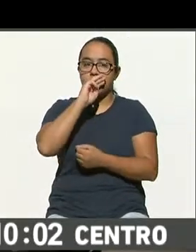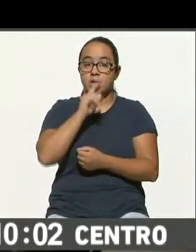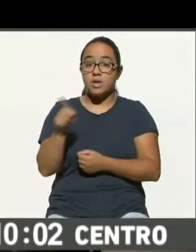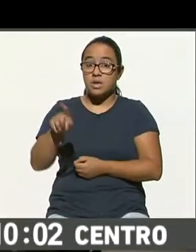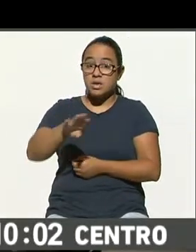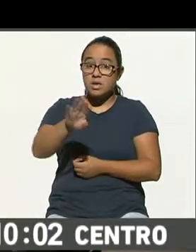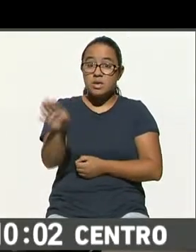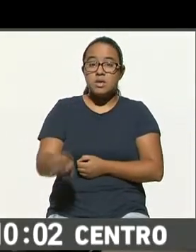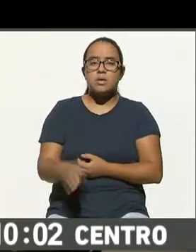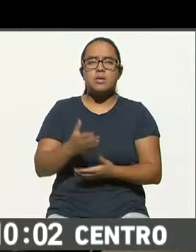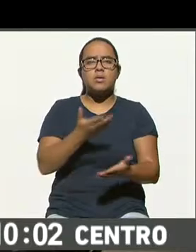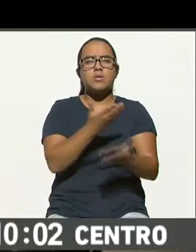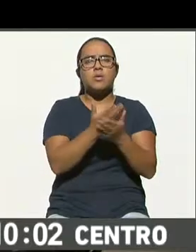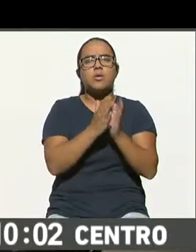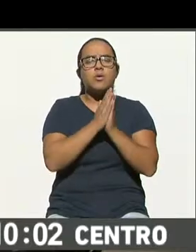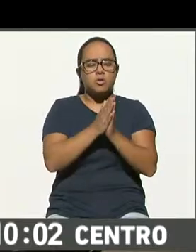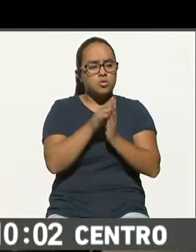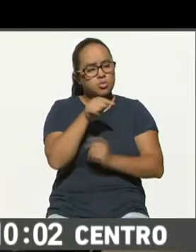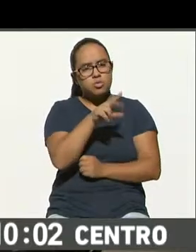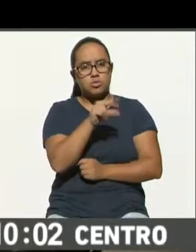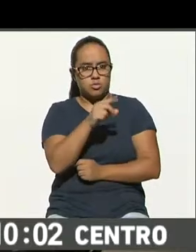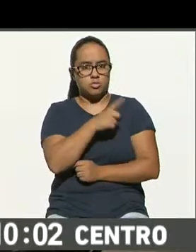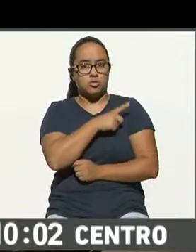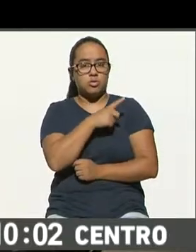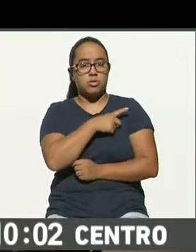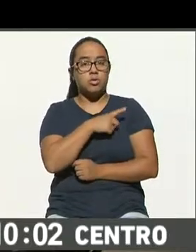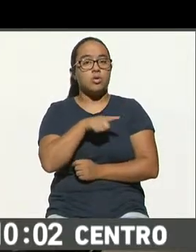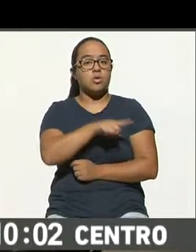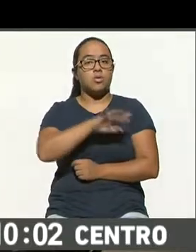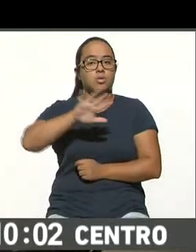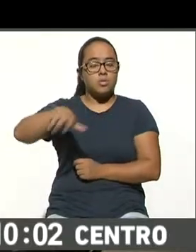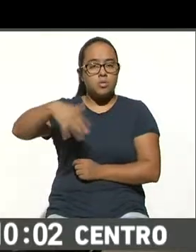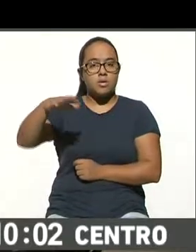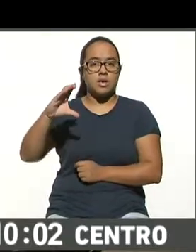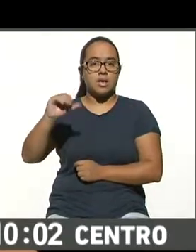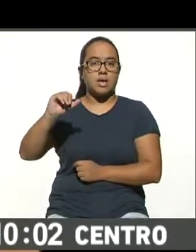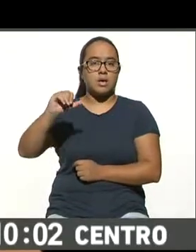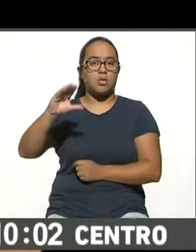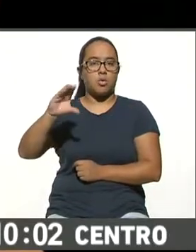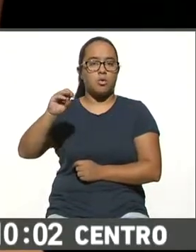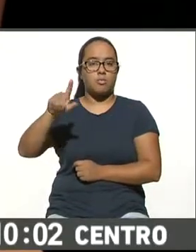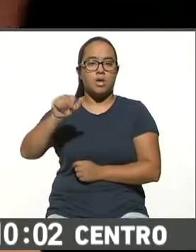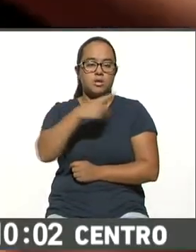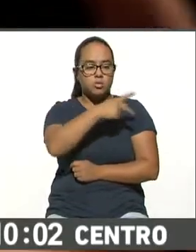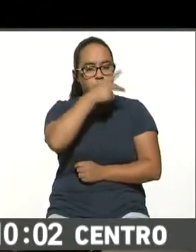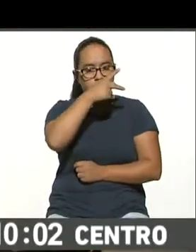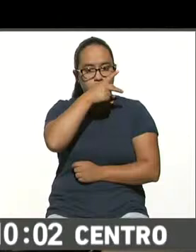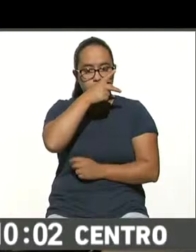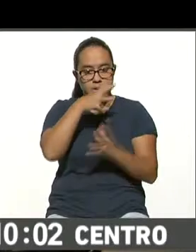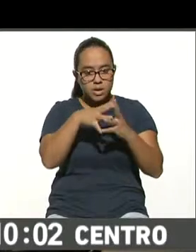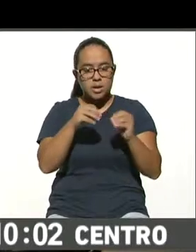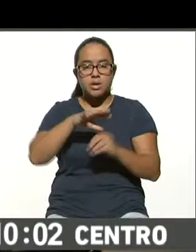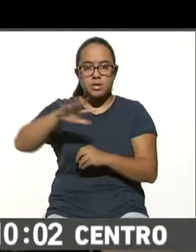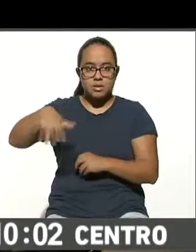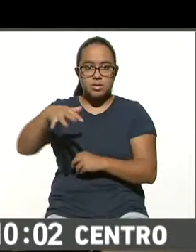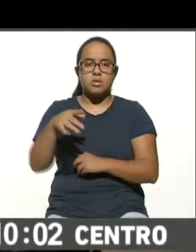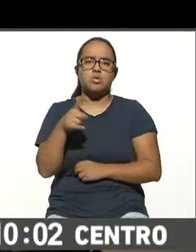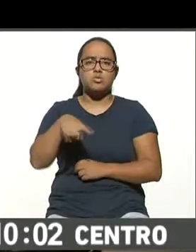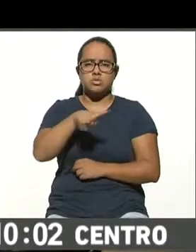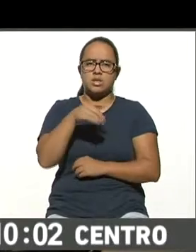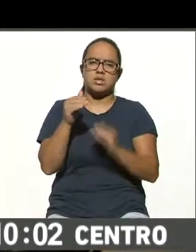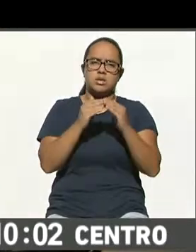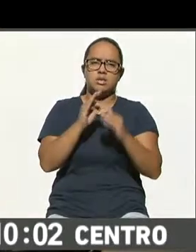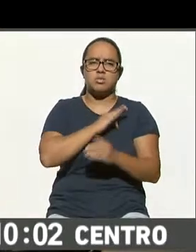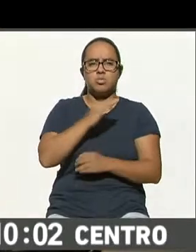de muerte ella le pide que para no quedarse solo vaya a Kamala a buscar a su padre perdido. Para disfrutar en casa debe